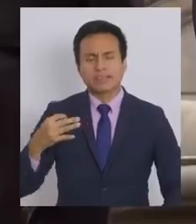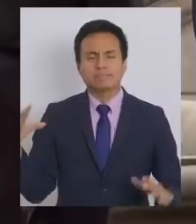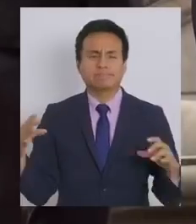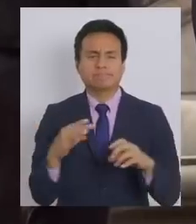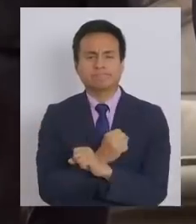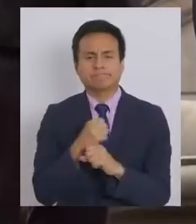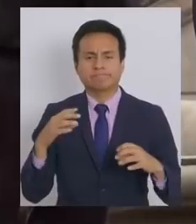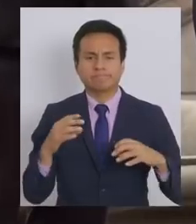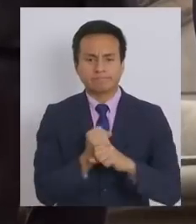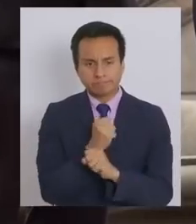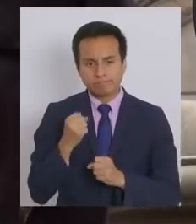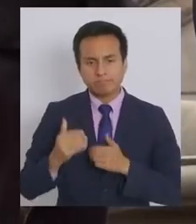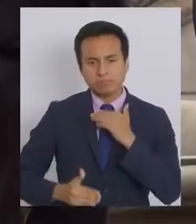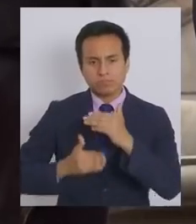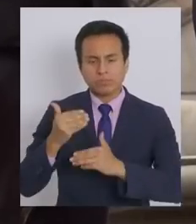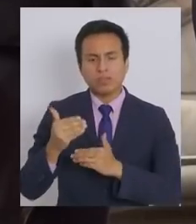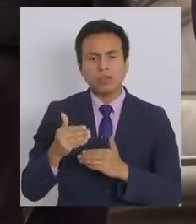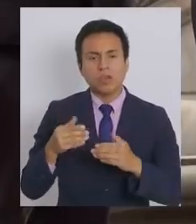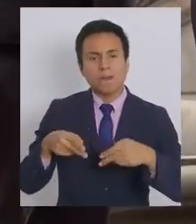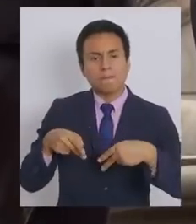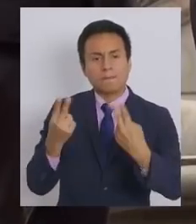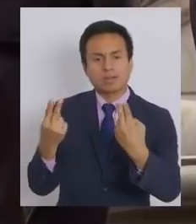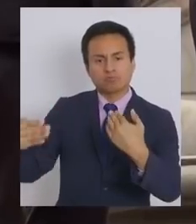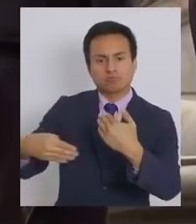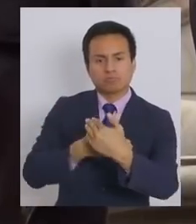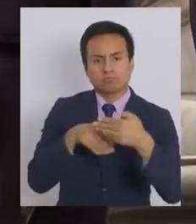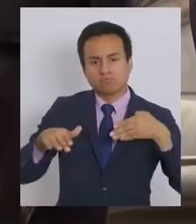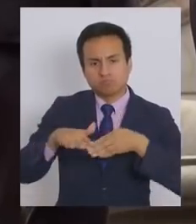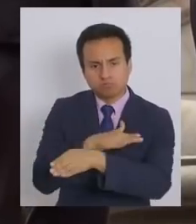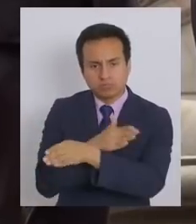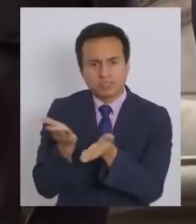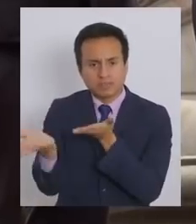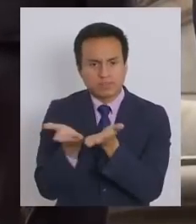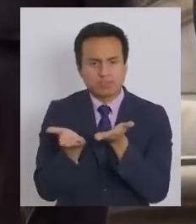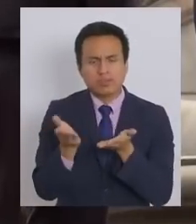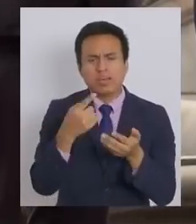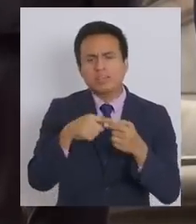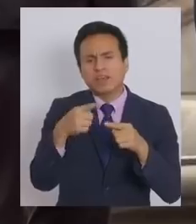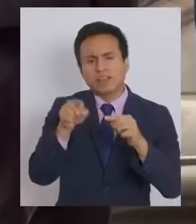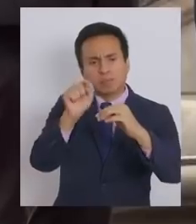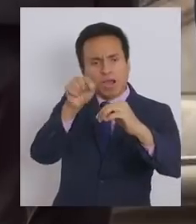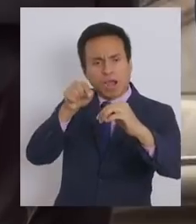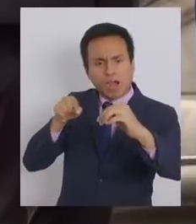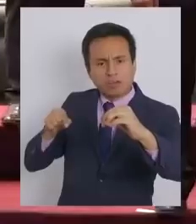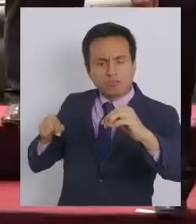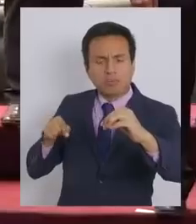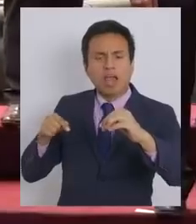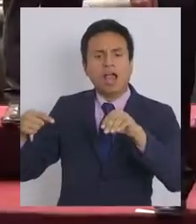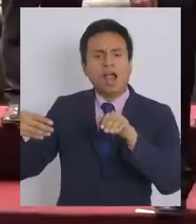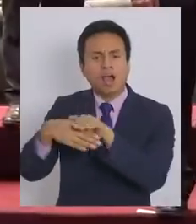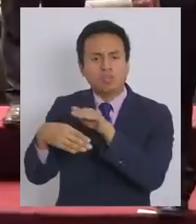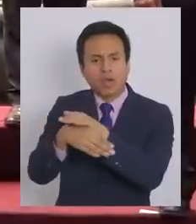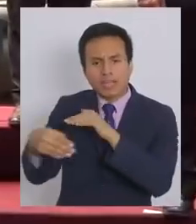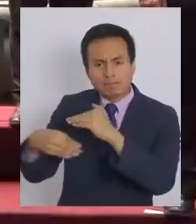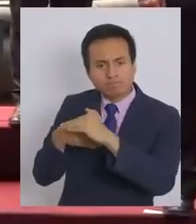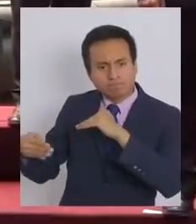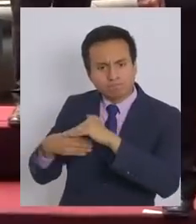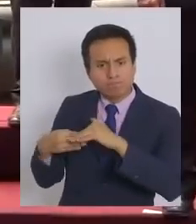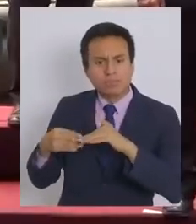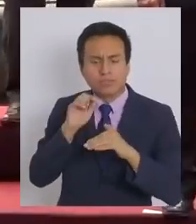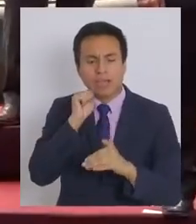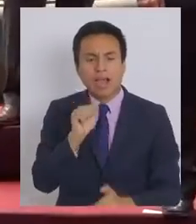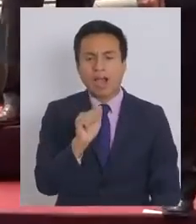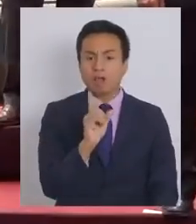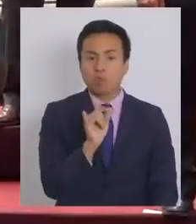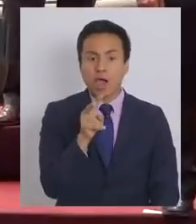expedito el funcionamiento de nuestros pasos y servicios fronterizos en los múltiples pasos y aduanas, de forma tal de que la aduana sea